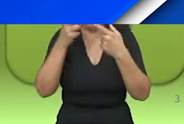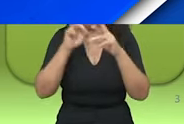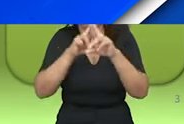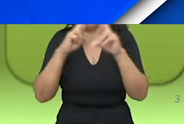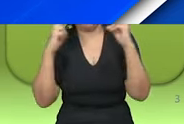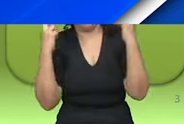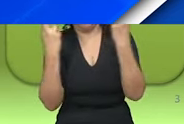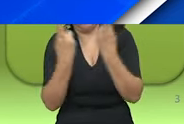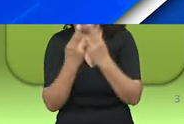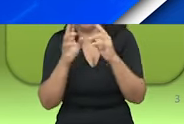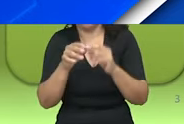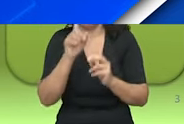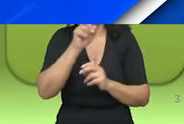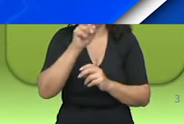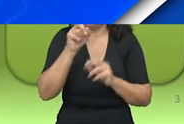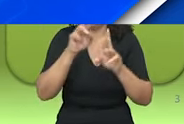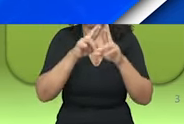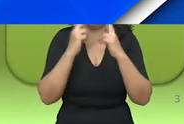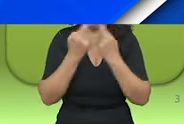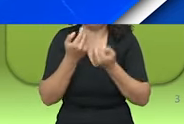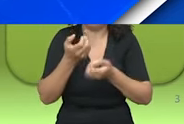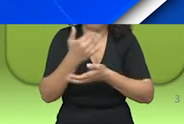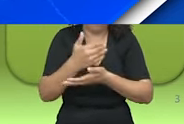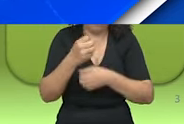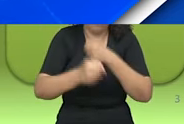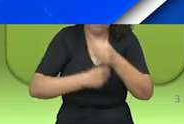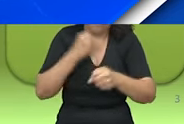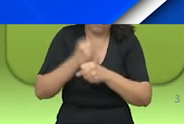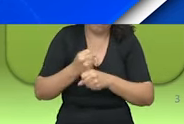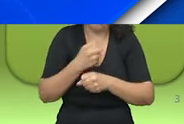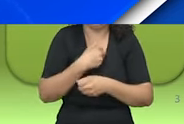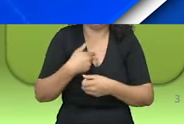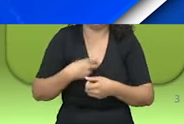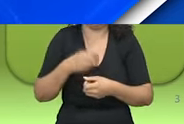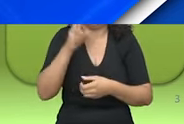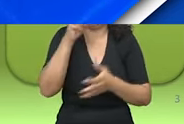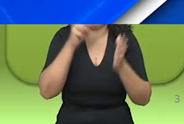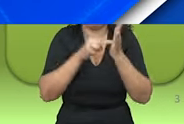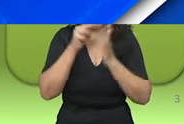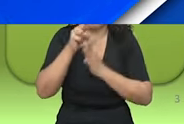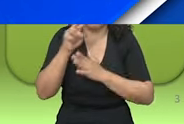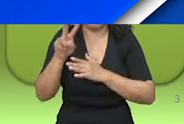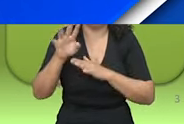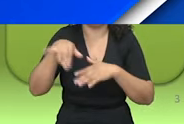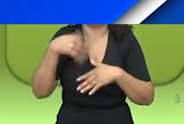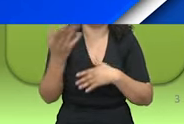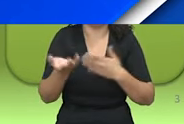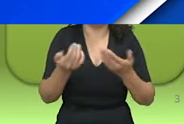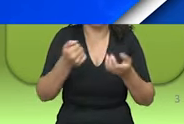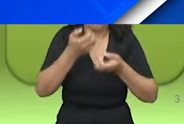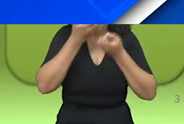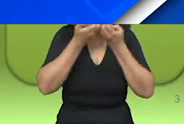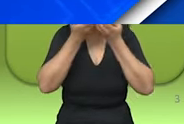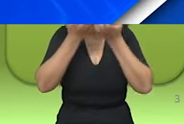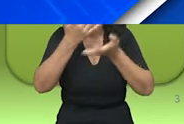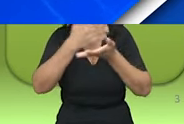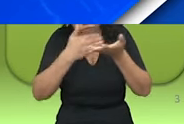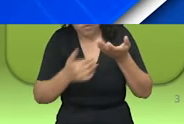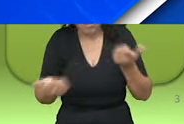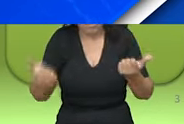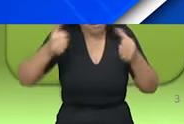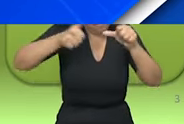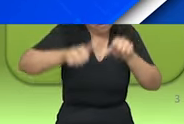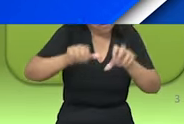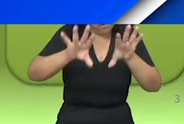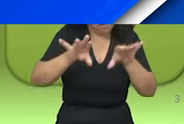en las que se abordaron aspectos evaluativos del año dos y se formularon y